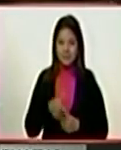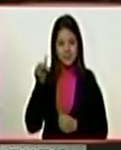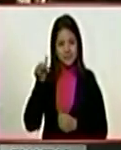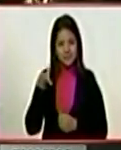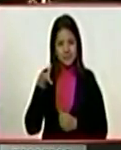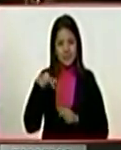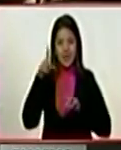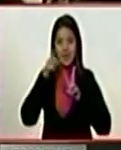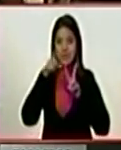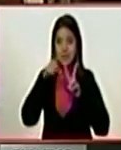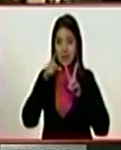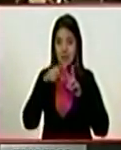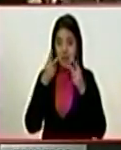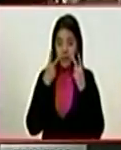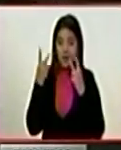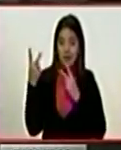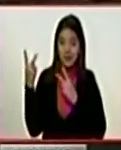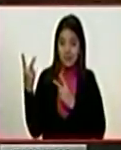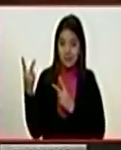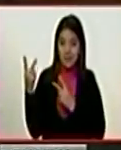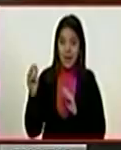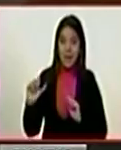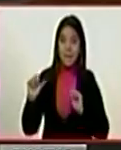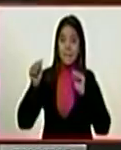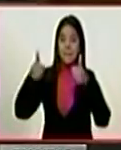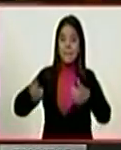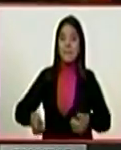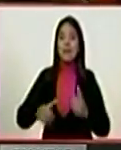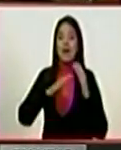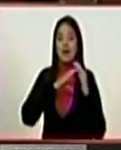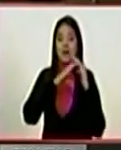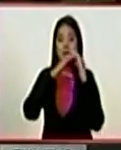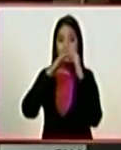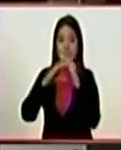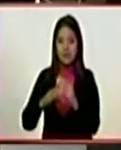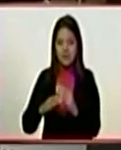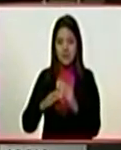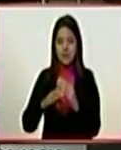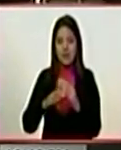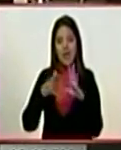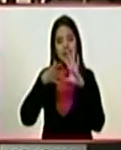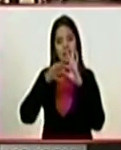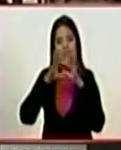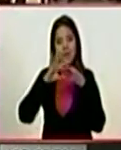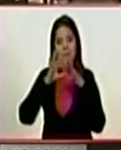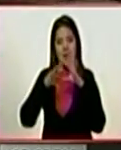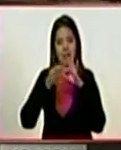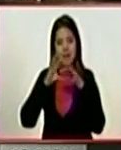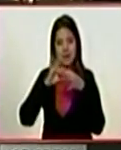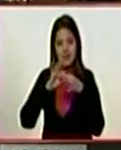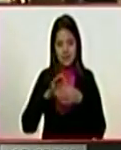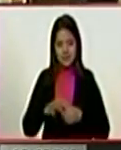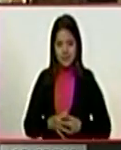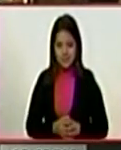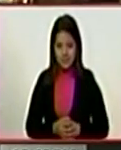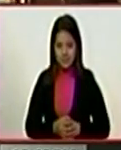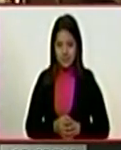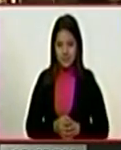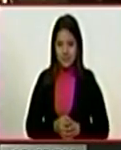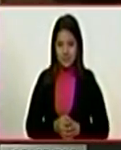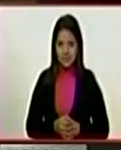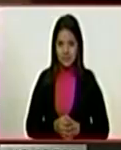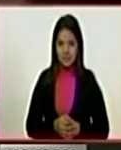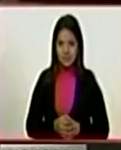de Venezolana de Televisión, la activación de esta ruta de la Cota 905 de La Paz, que